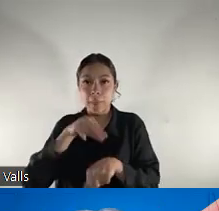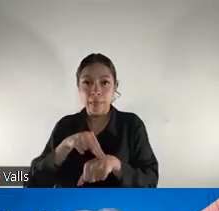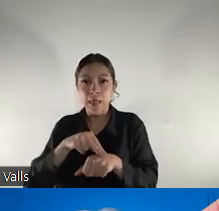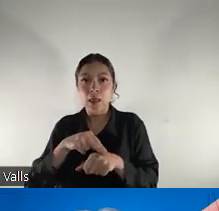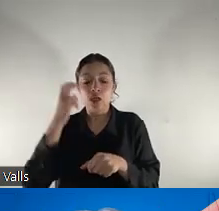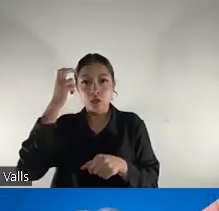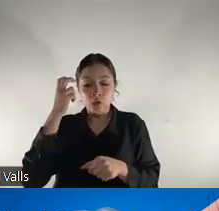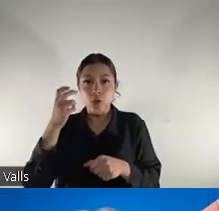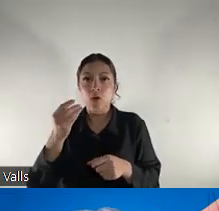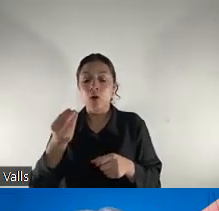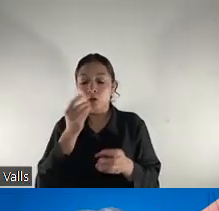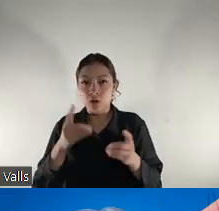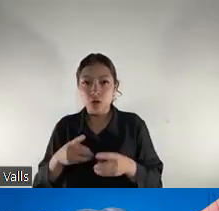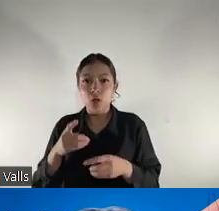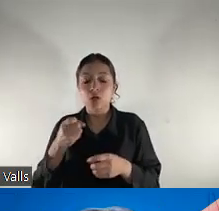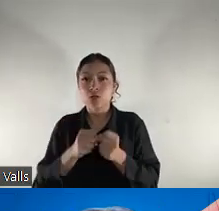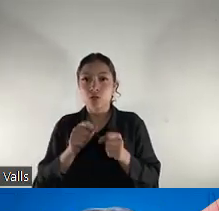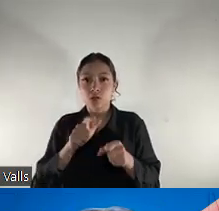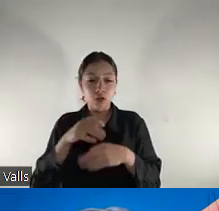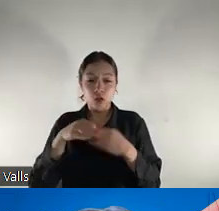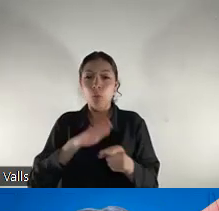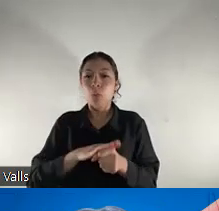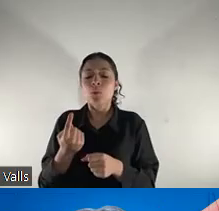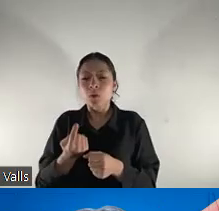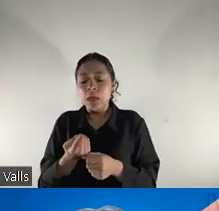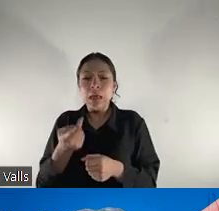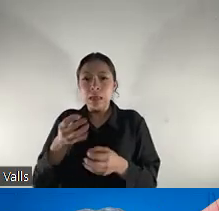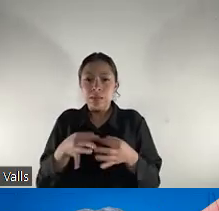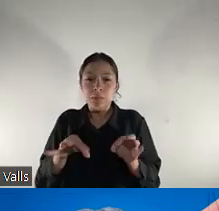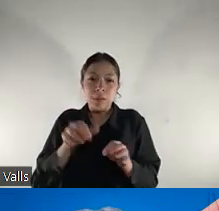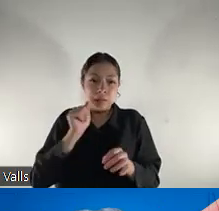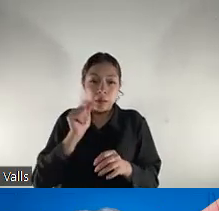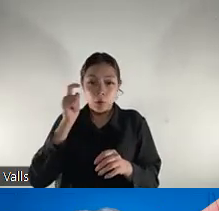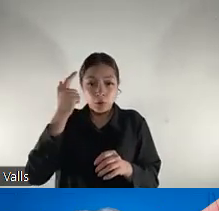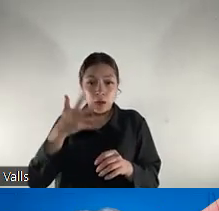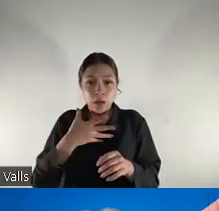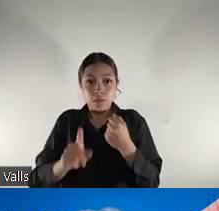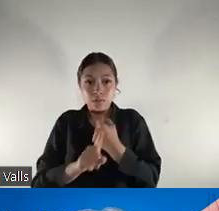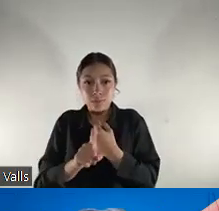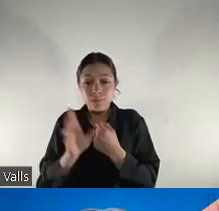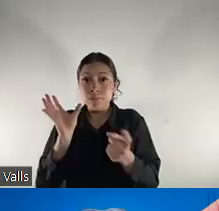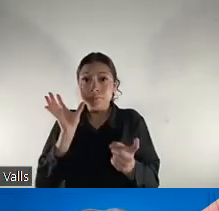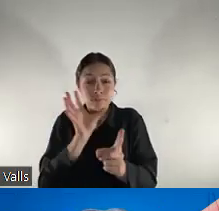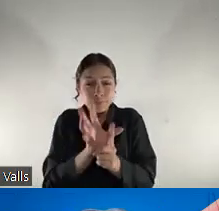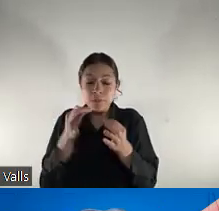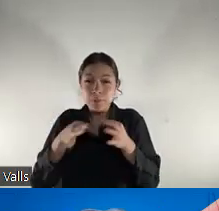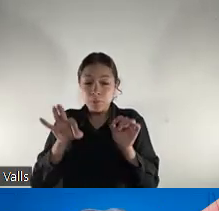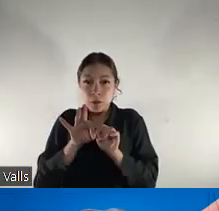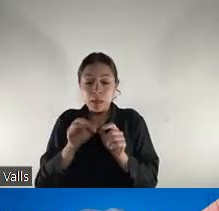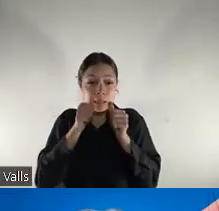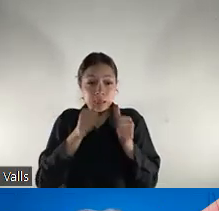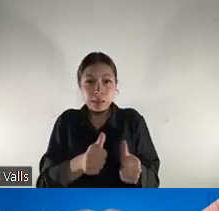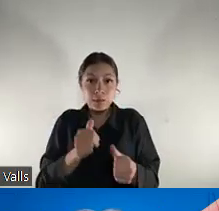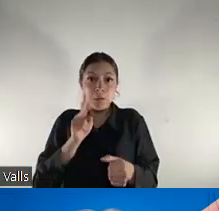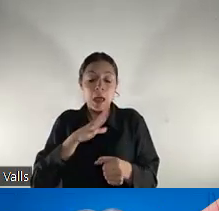qué? Porque los trastornos del neurodesarrollo como tal deben de recibir esta atención porque afecta varias